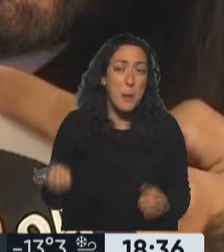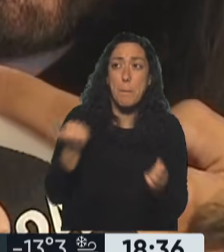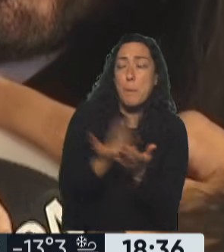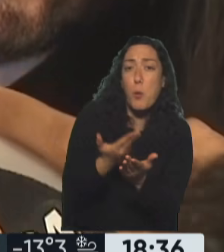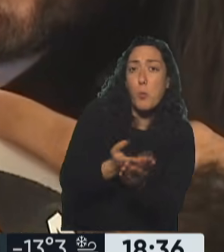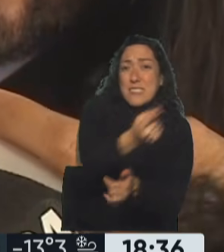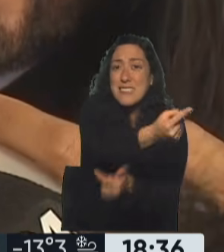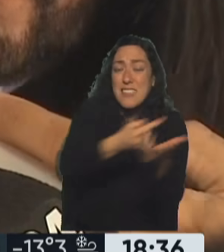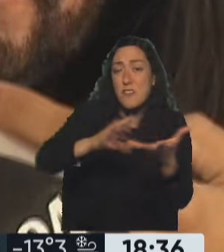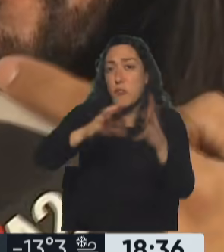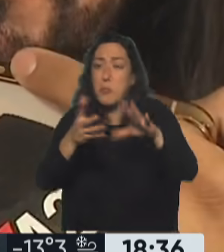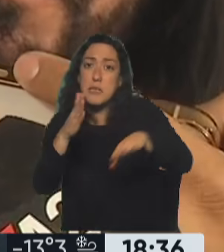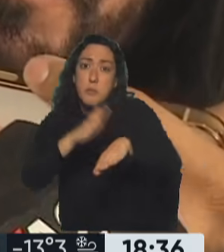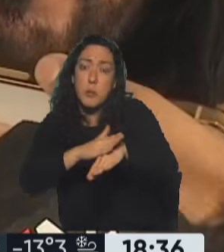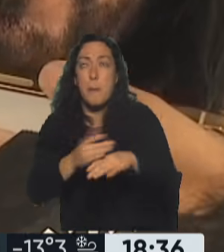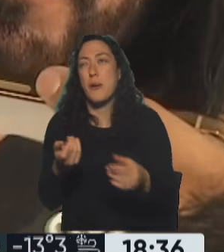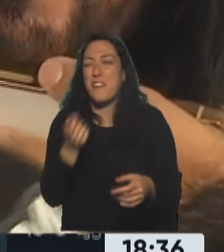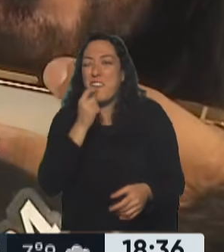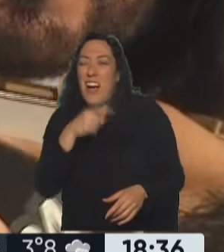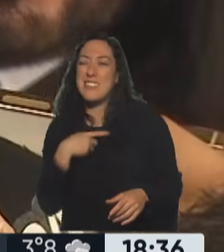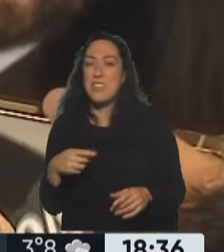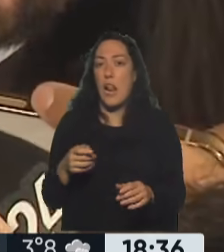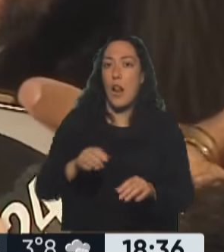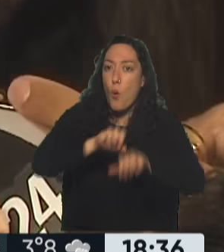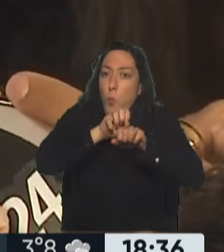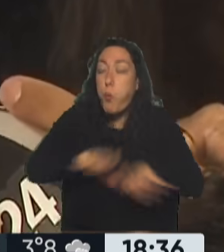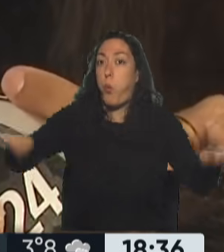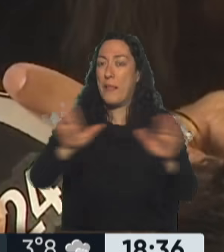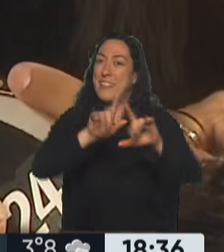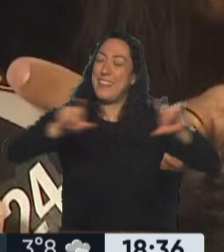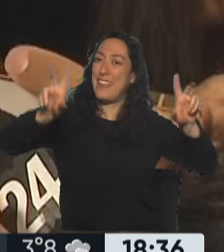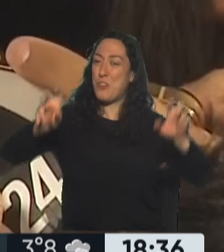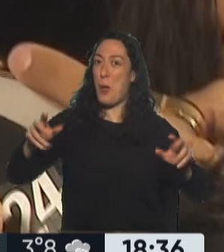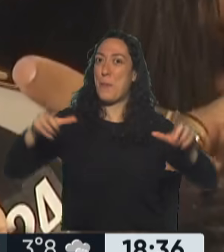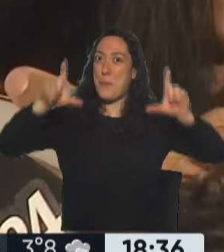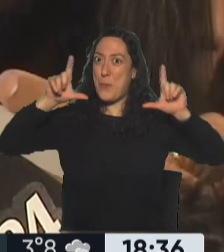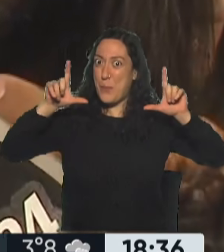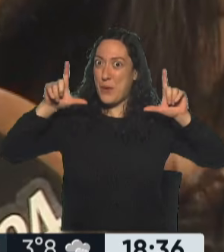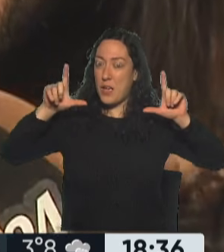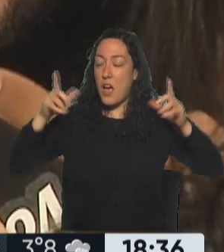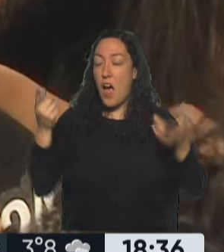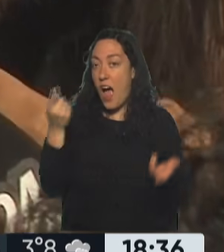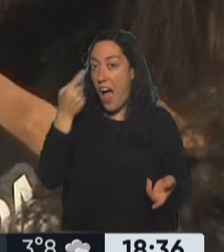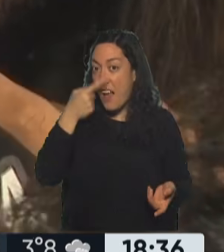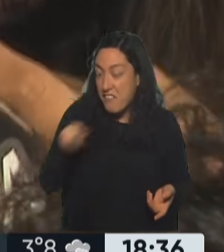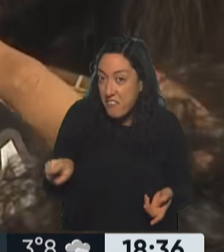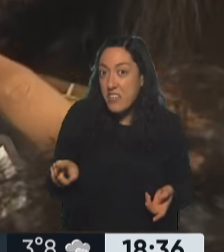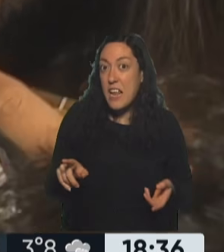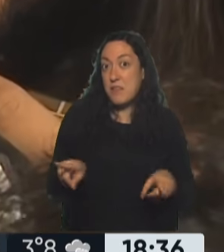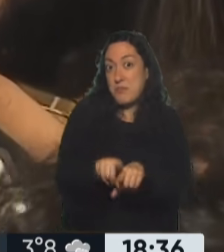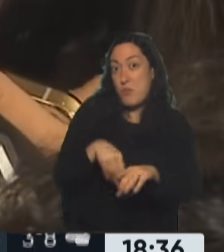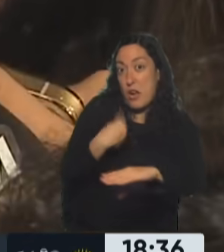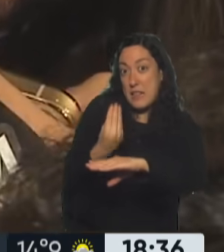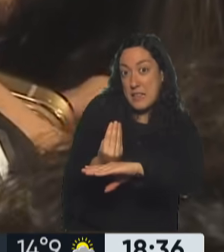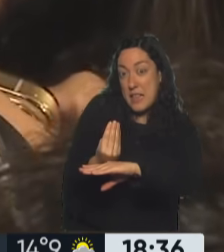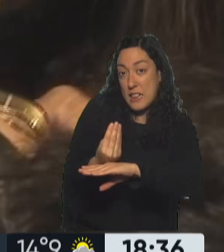propuestas, porque por buscar un título fácil en la prensa podemos terminar como terminamos en el caso de uno de los candidatos, con